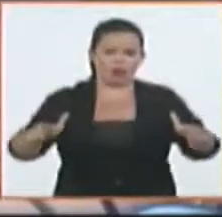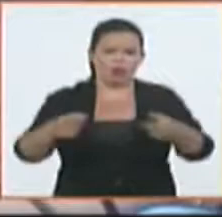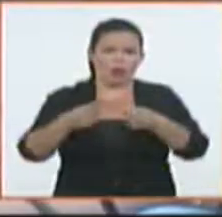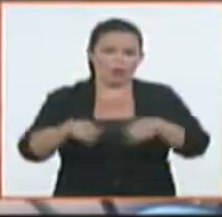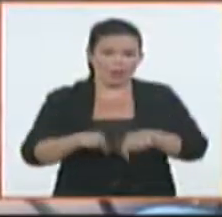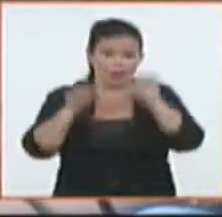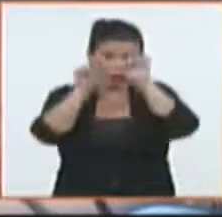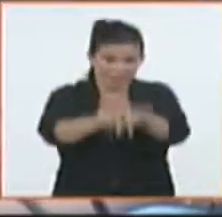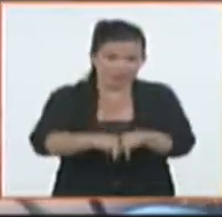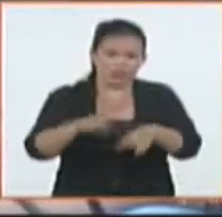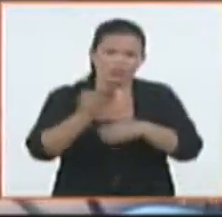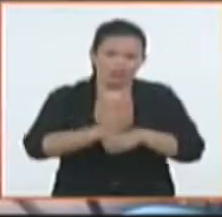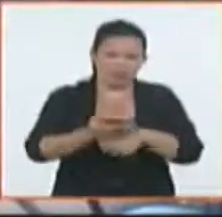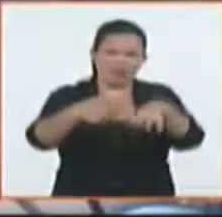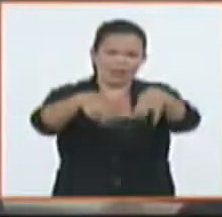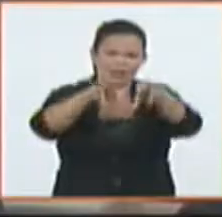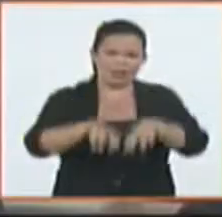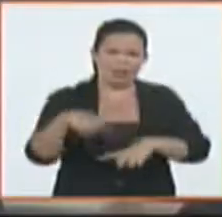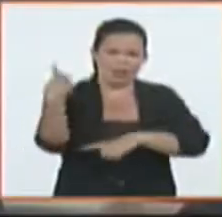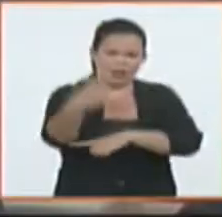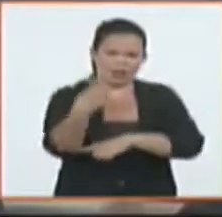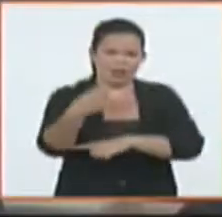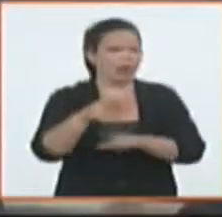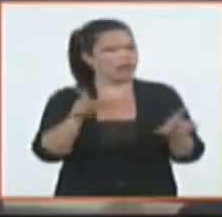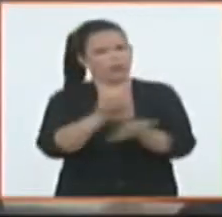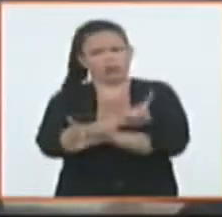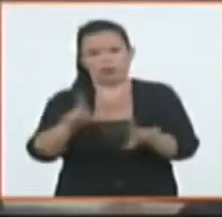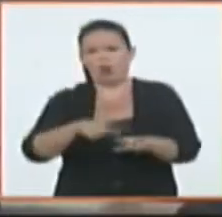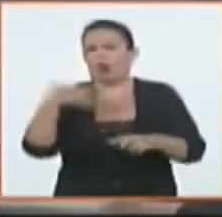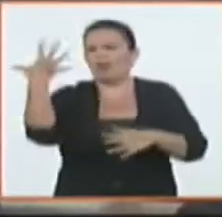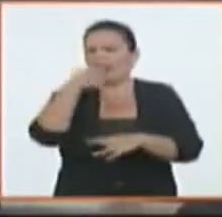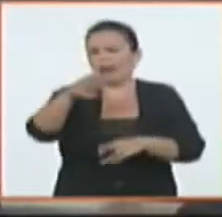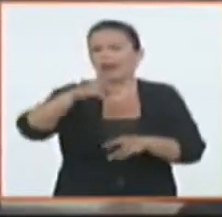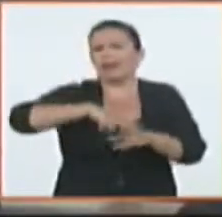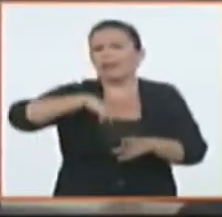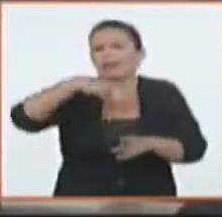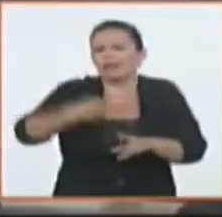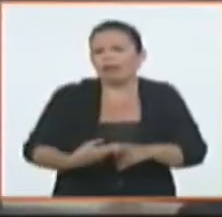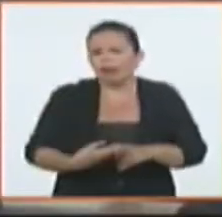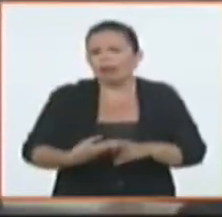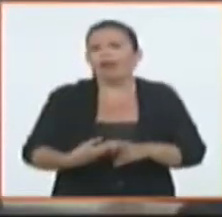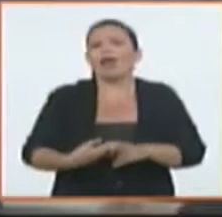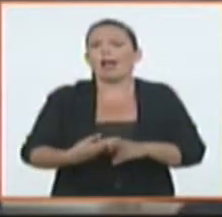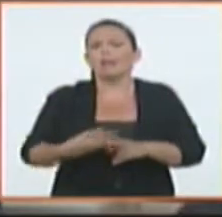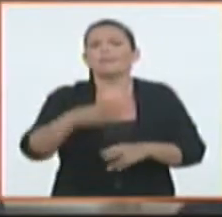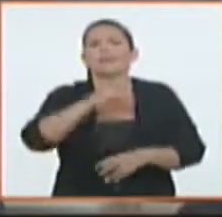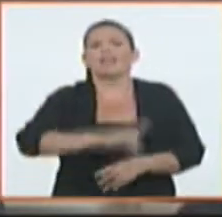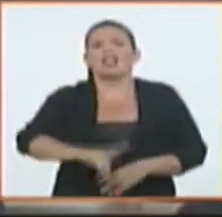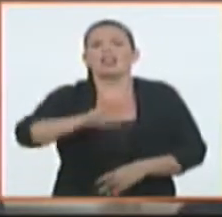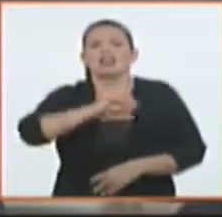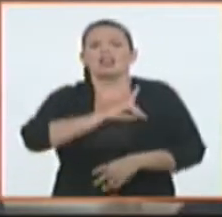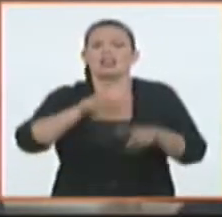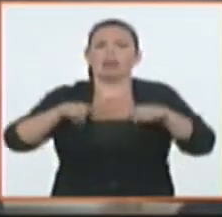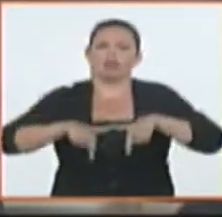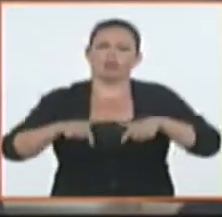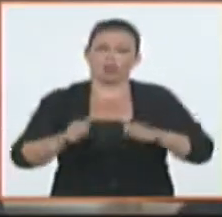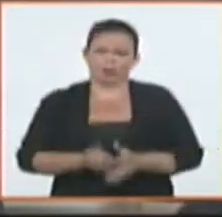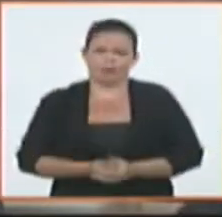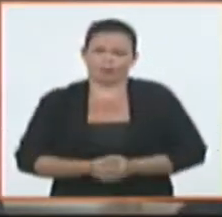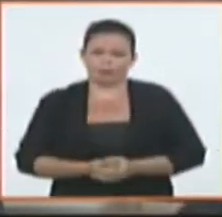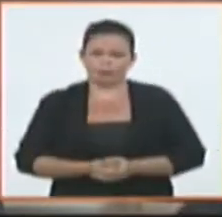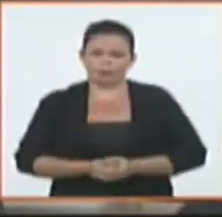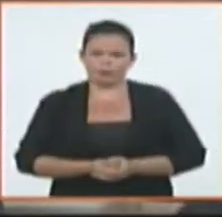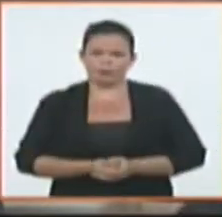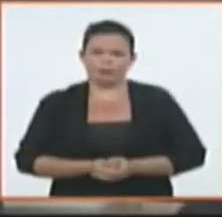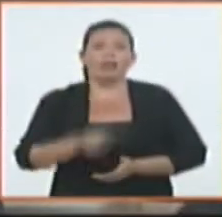son los diputados. Por lo tanto, defender ese concepto de poder popular, que hay que defenderlo haciéndolo bien, ejecutándolo bien, es defender